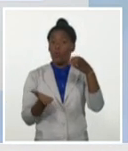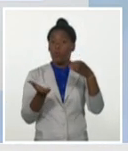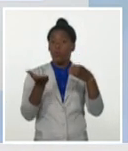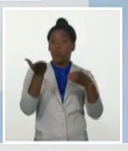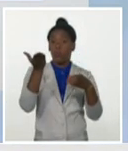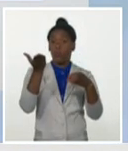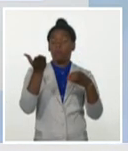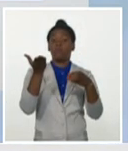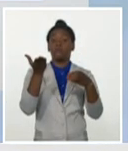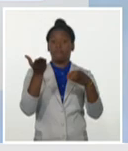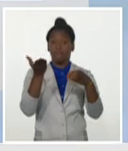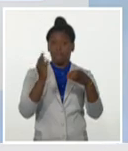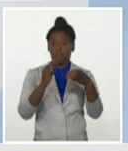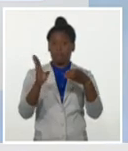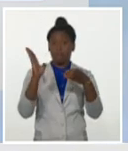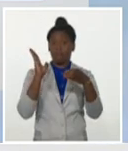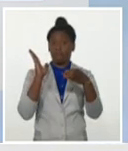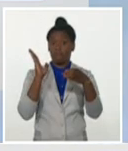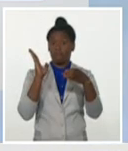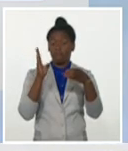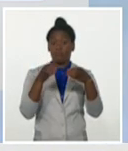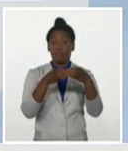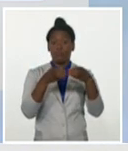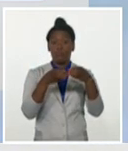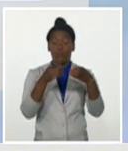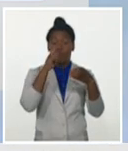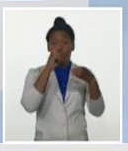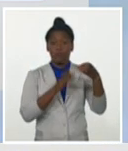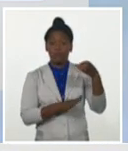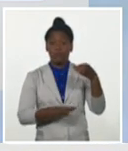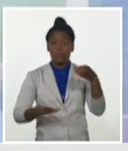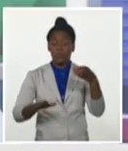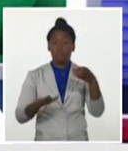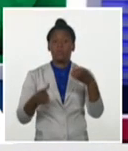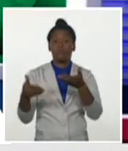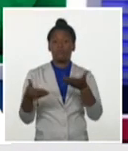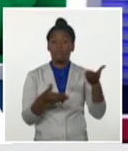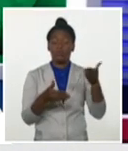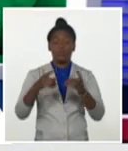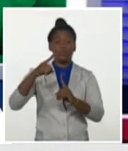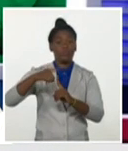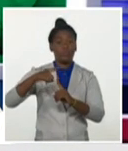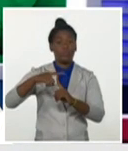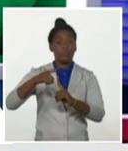14,5% en edades pediátricas, acumulándose